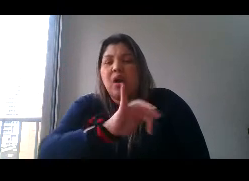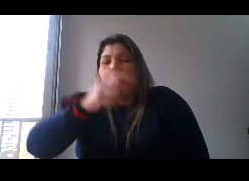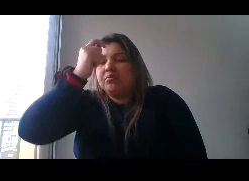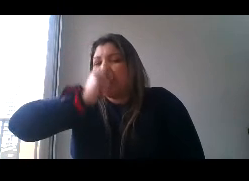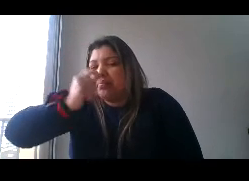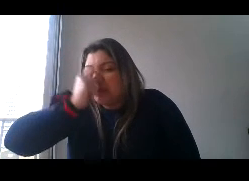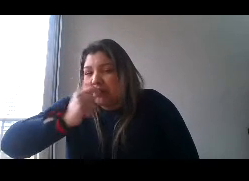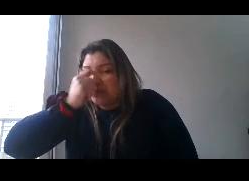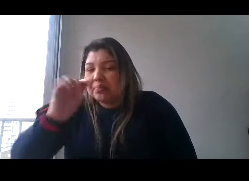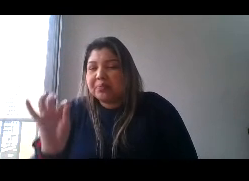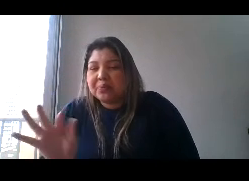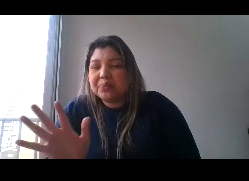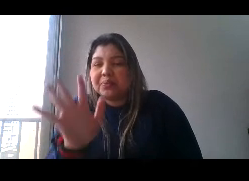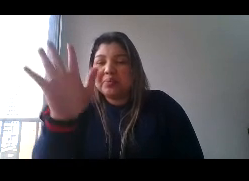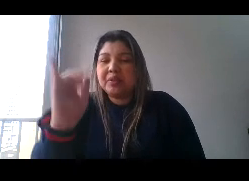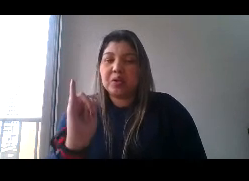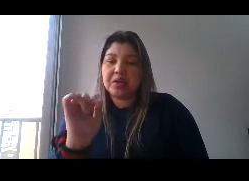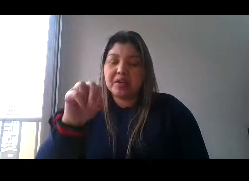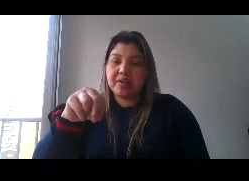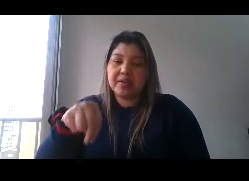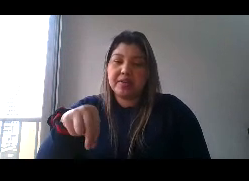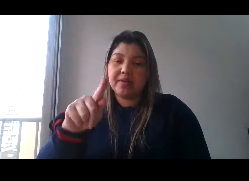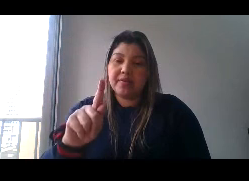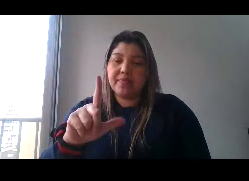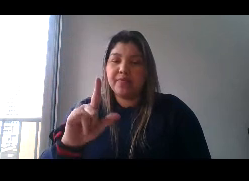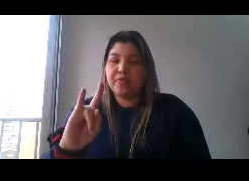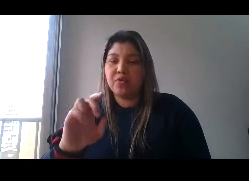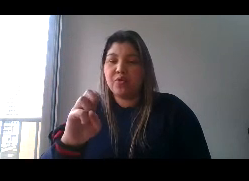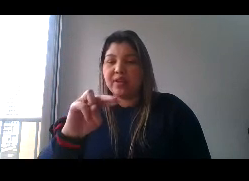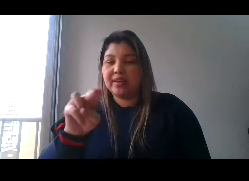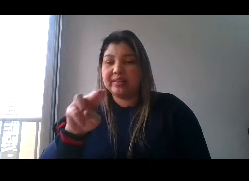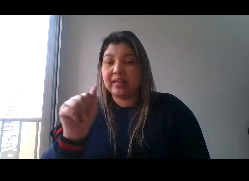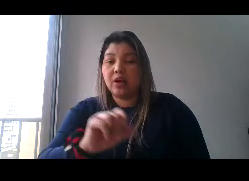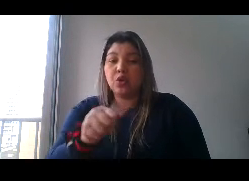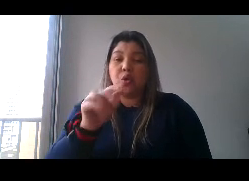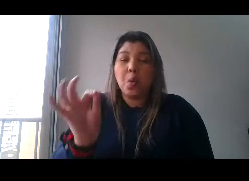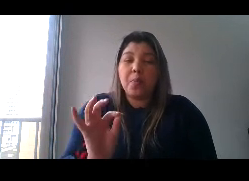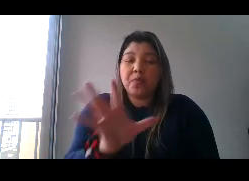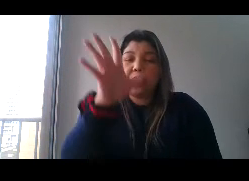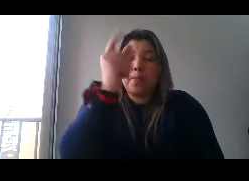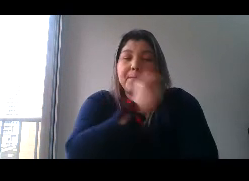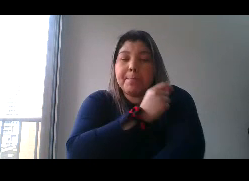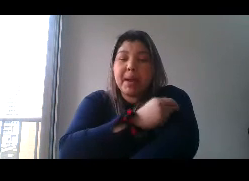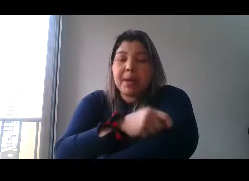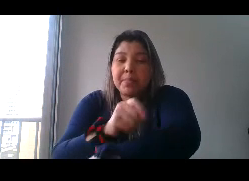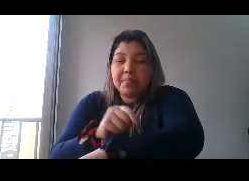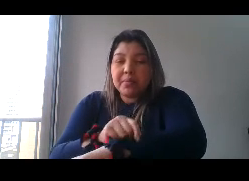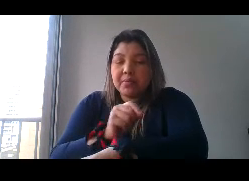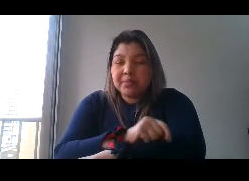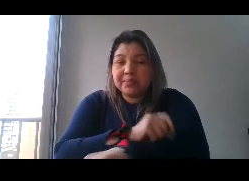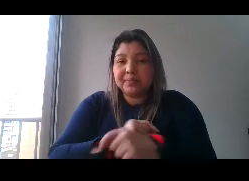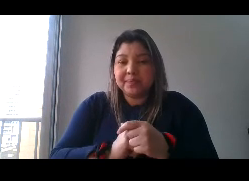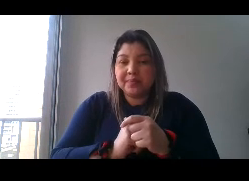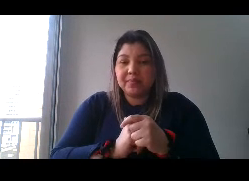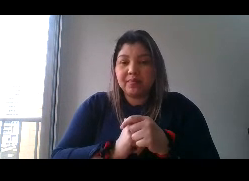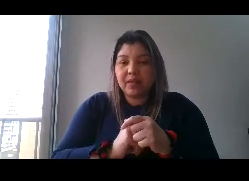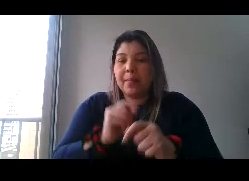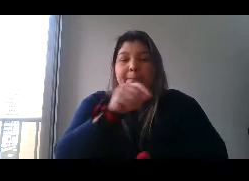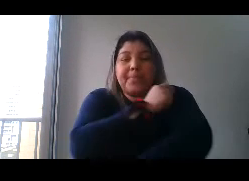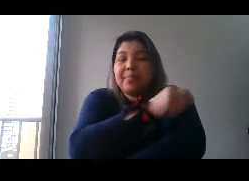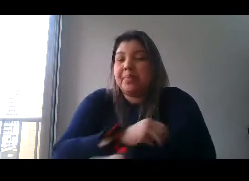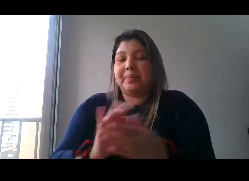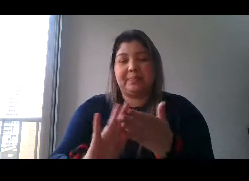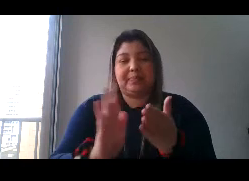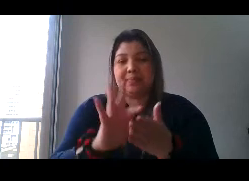mismo que el virus de la varicela, ¿cierto? Si no estoy mal, perdón, de la varicela no, del